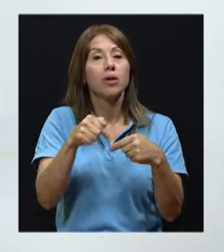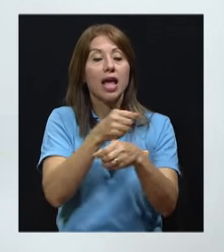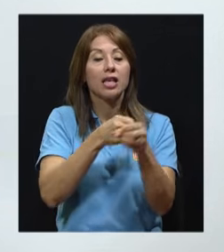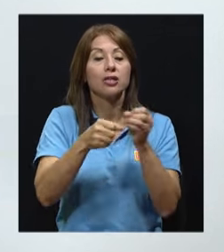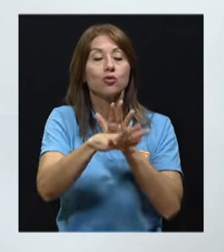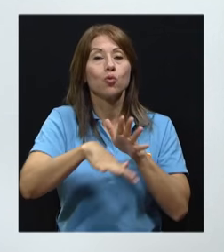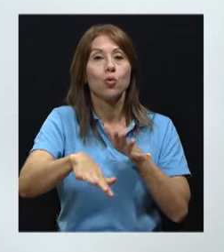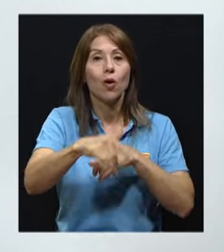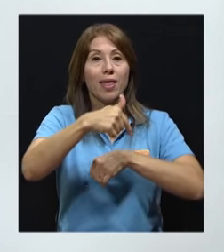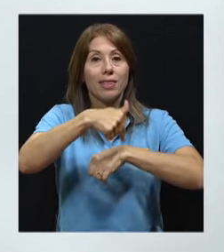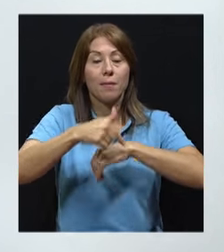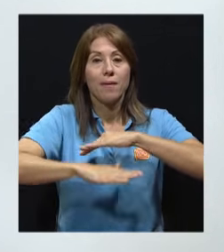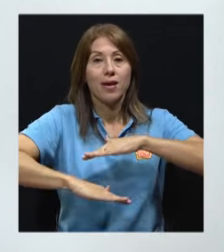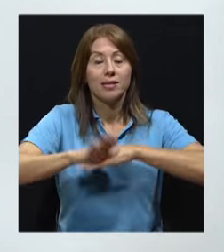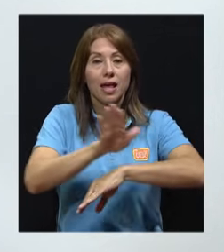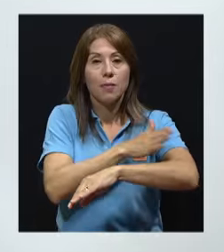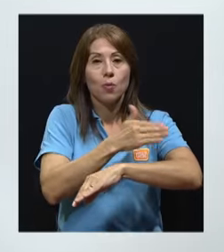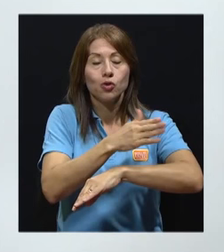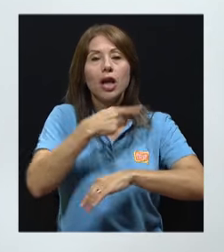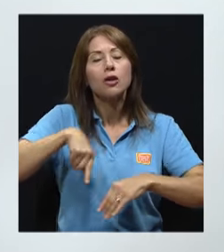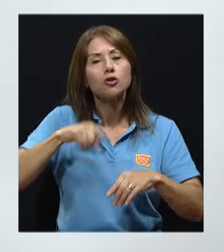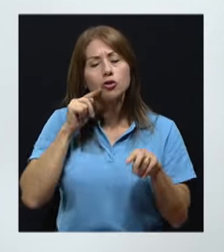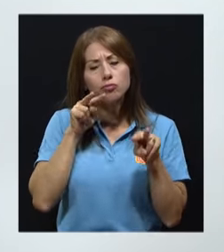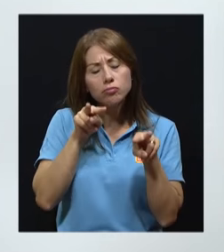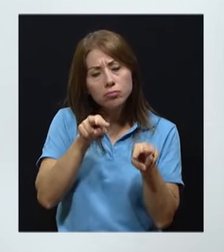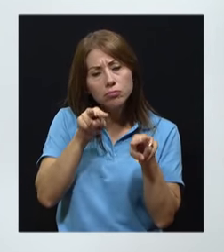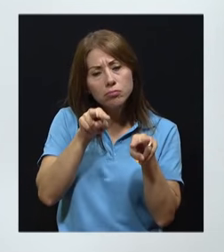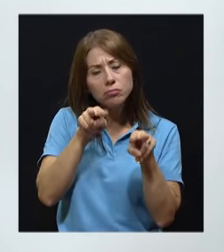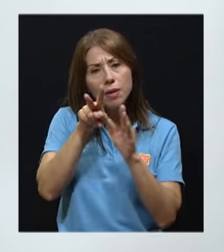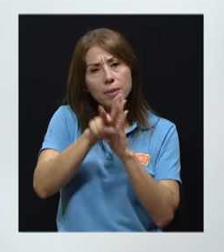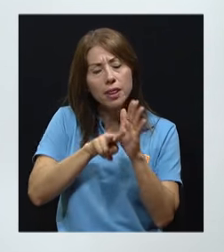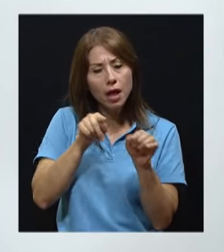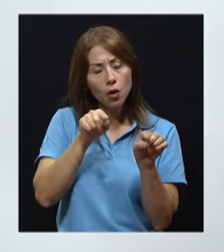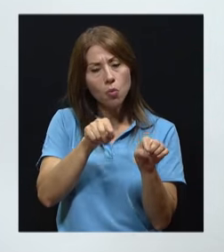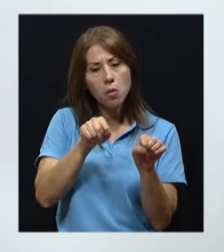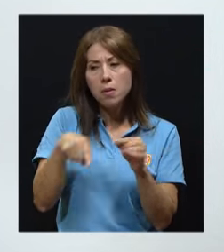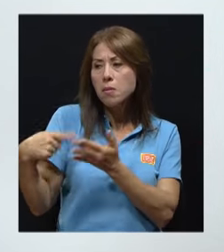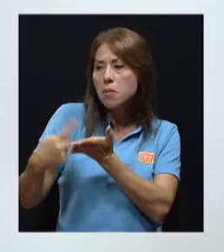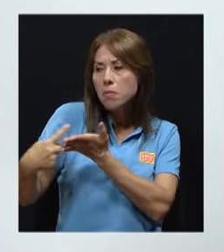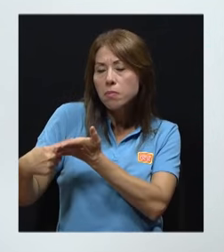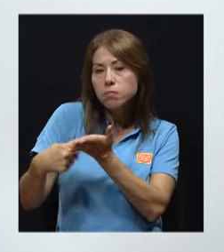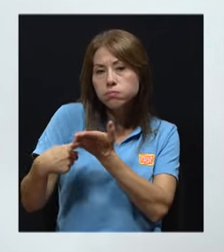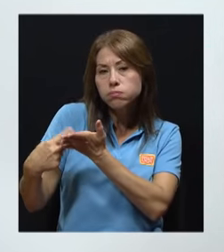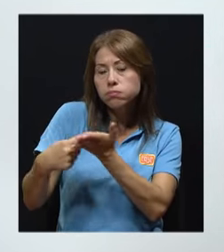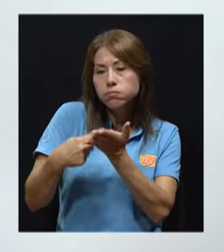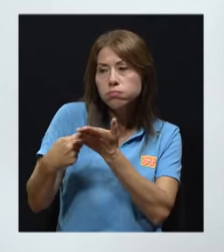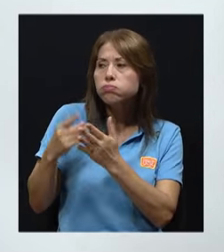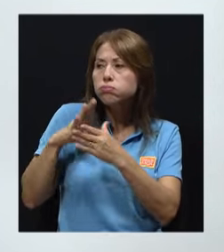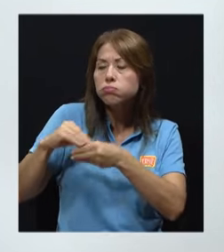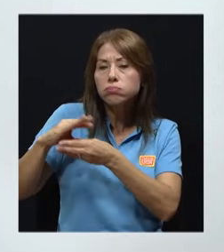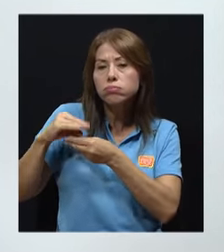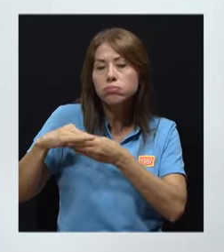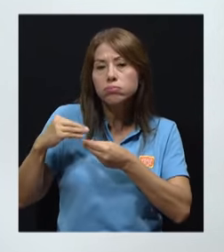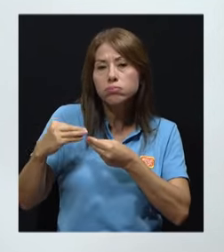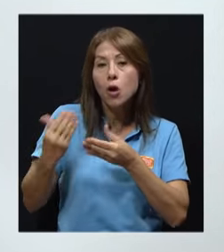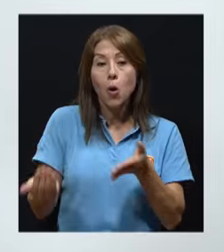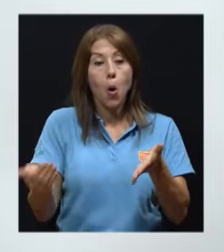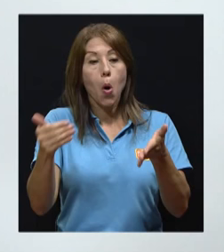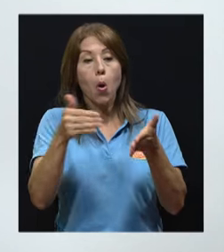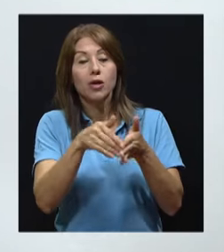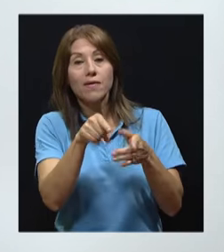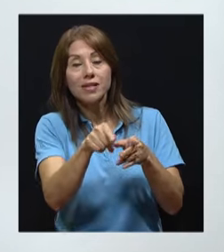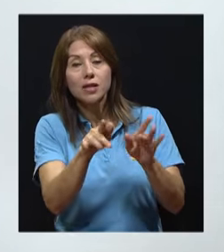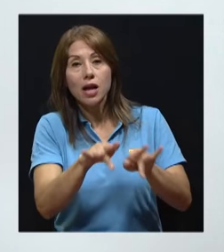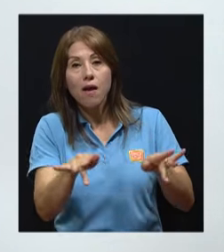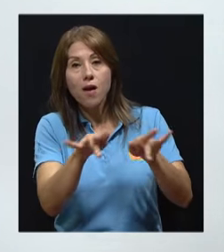Santa Cruz eh revisamos el video lo comentamos lo discutimos eh lo grabamos otra